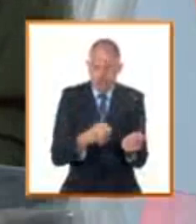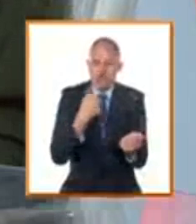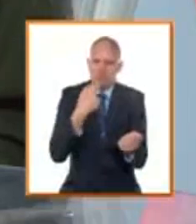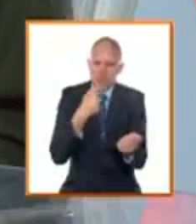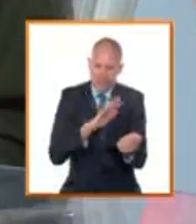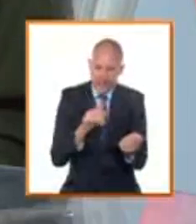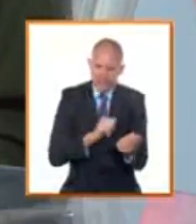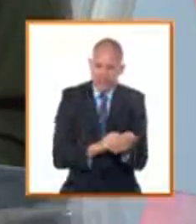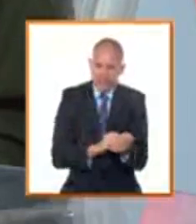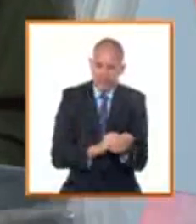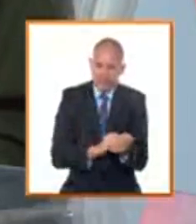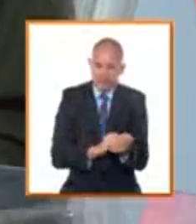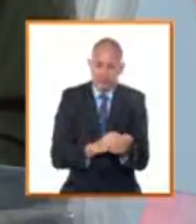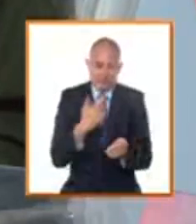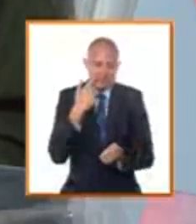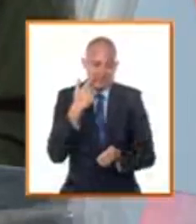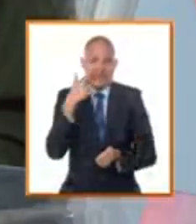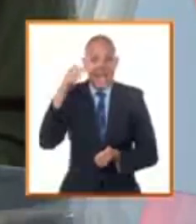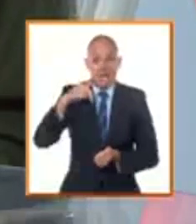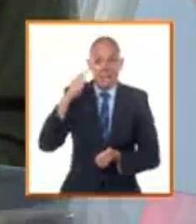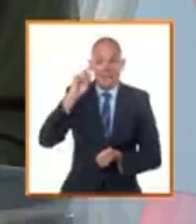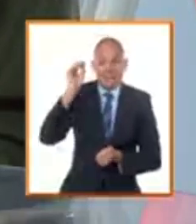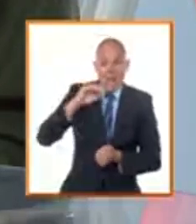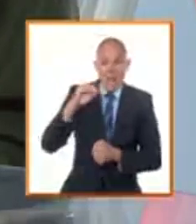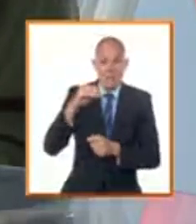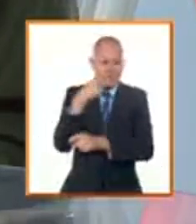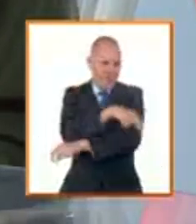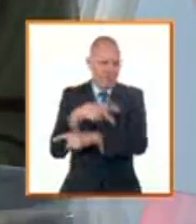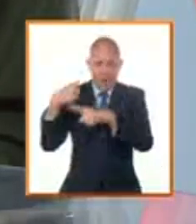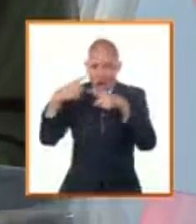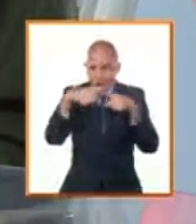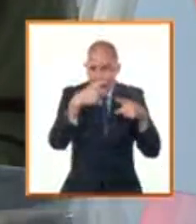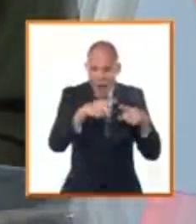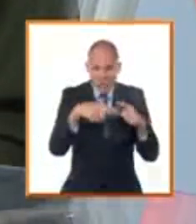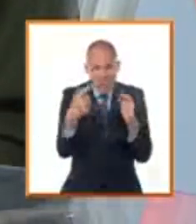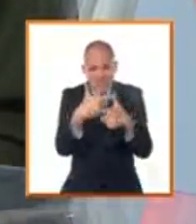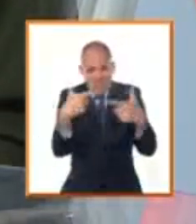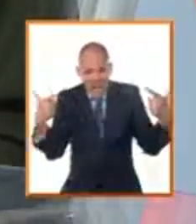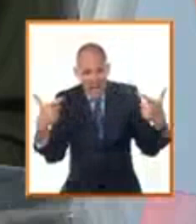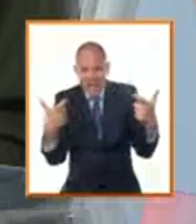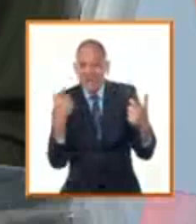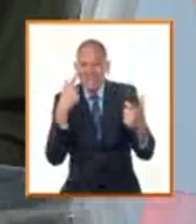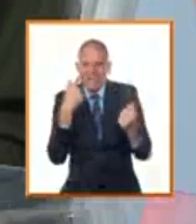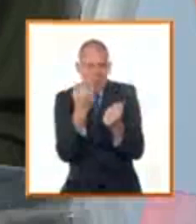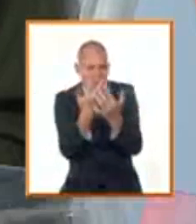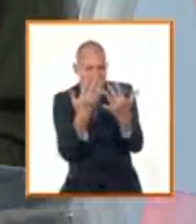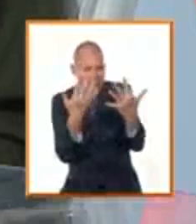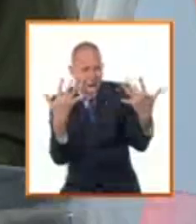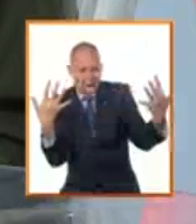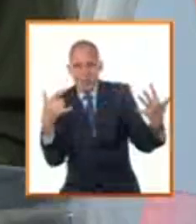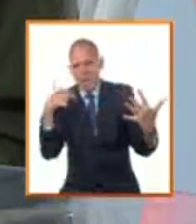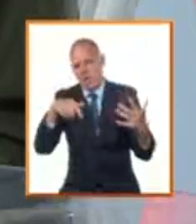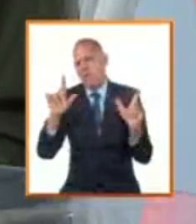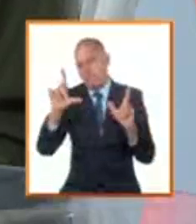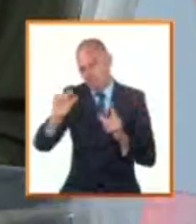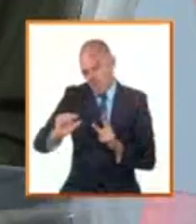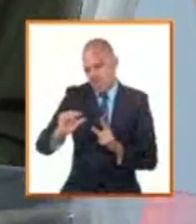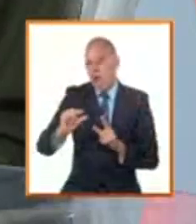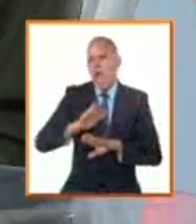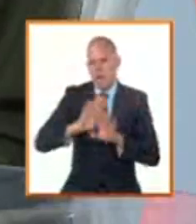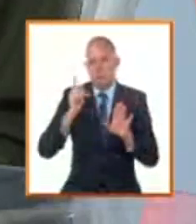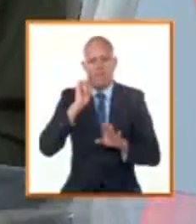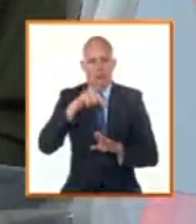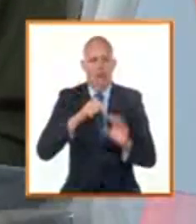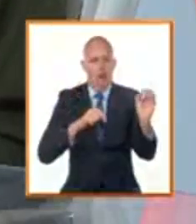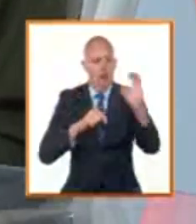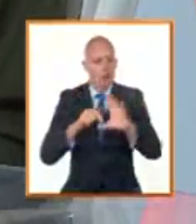puede contar las semillas, Cuba se da el lujo de contar las semillas y contar también las plantas de marihuana que se logra incautar en